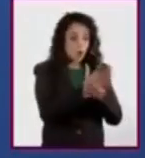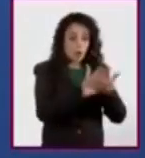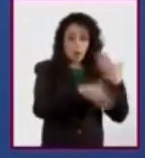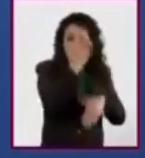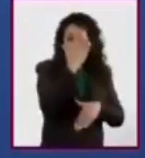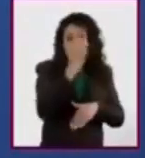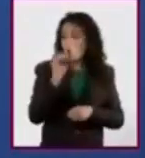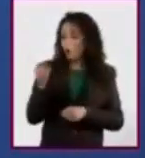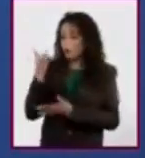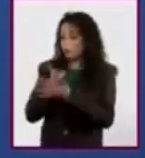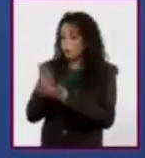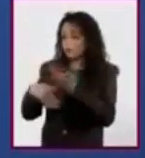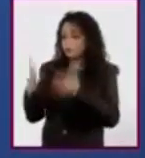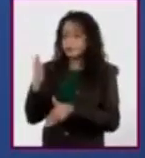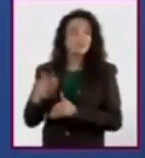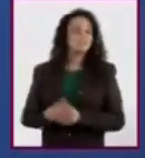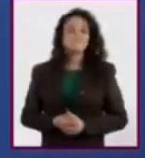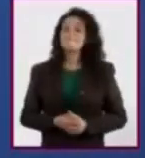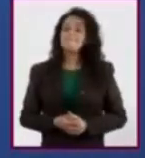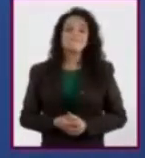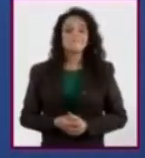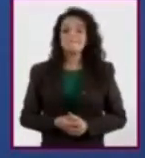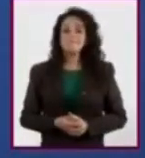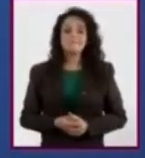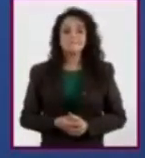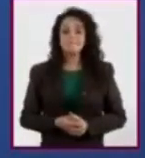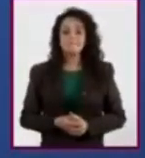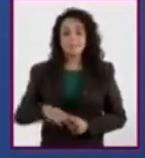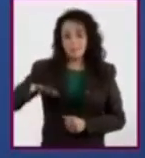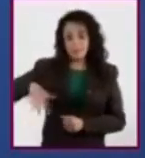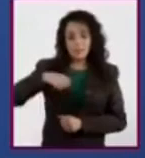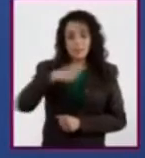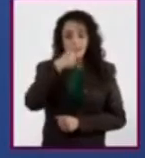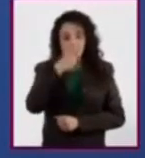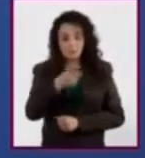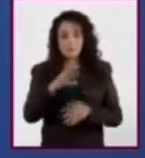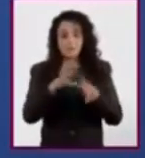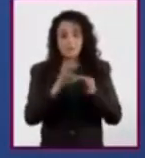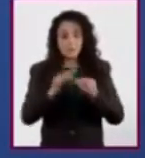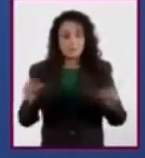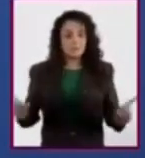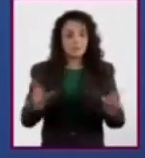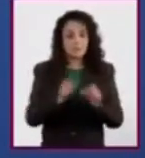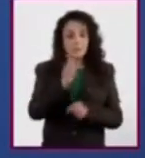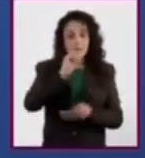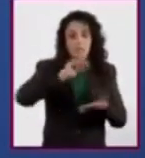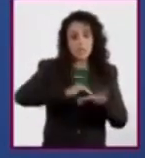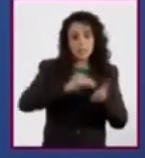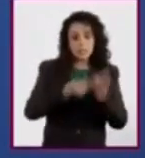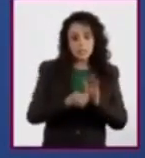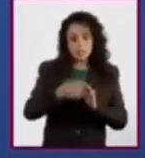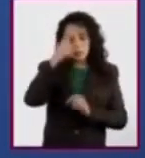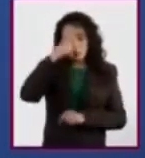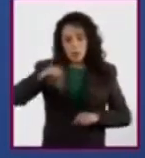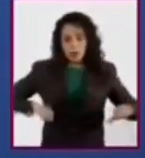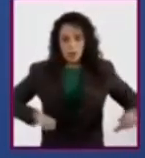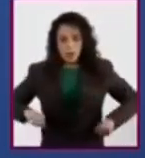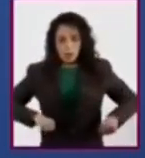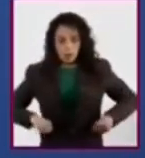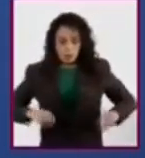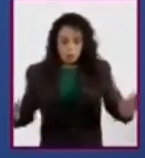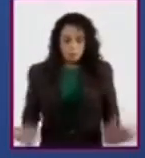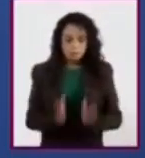otras. Para complementar lo que expliqué hace un momento en relación con las estrategias y acciones en favor de la equidad de